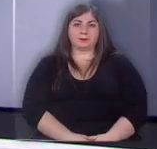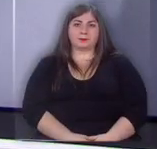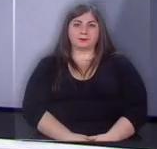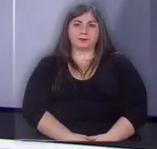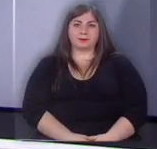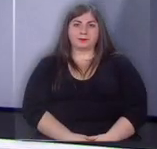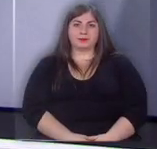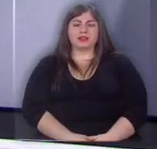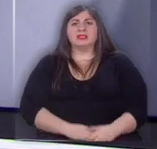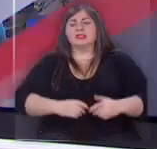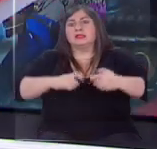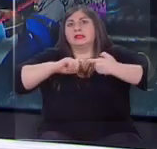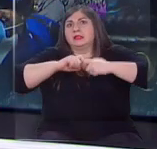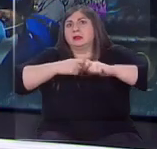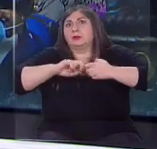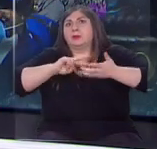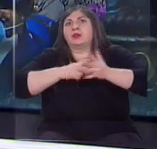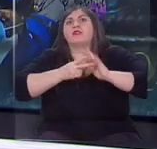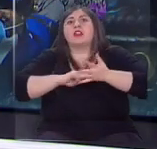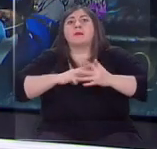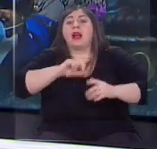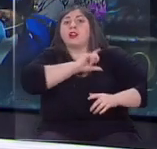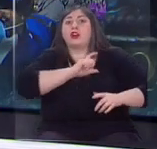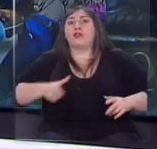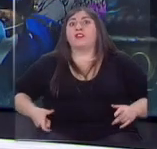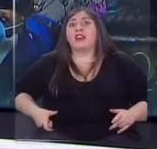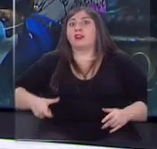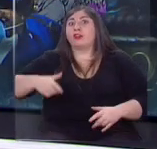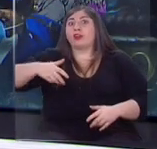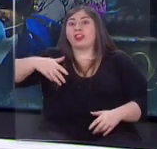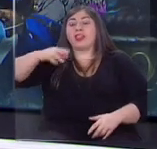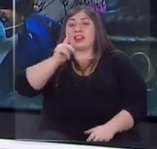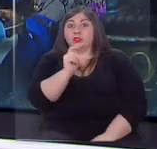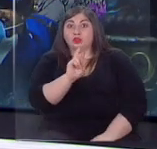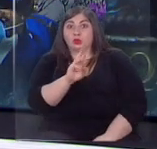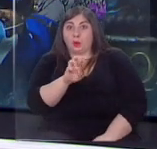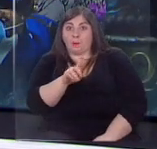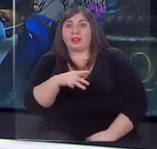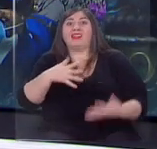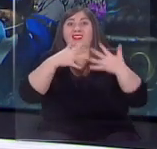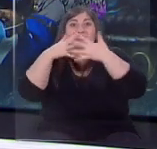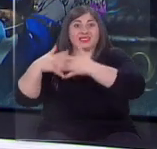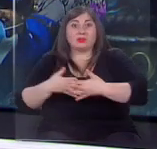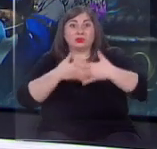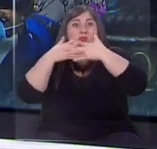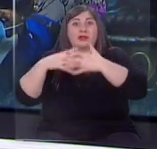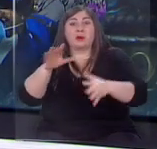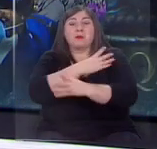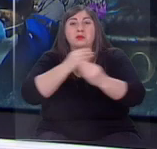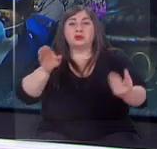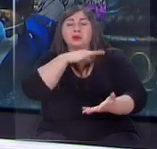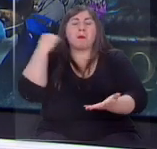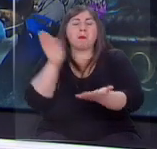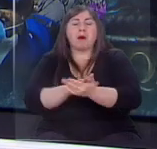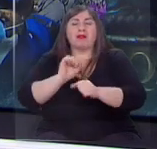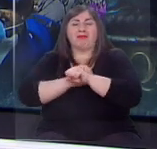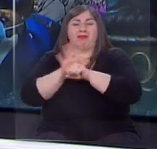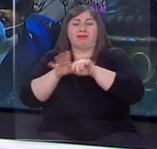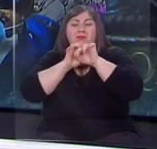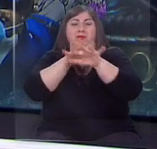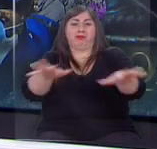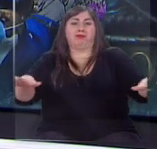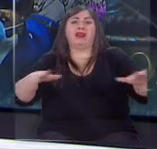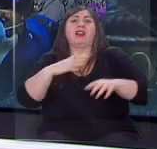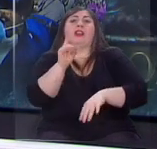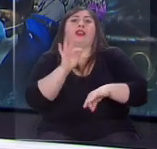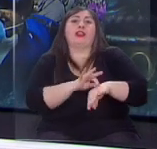Bueno, crece la atención y también las críticas al gobierno de Donald Trump en Estados Unidos ante el dramático aumento de los fallecidos y los contagiados por el COVID-19. El doctor